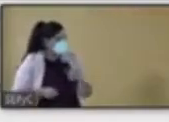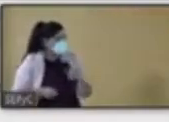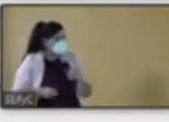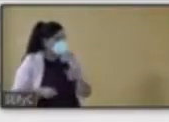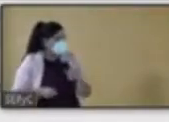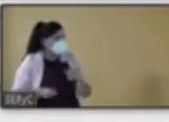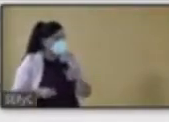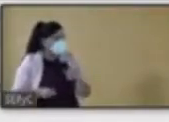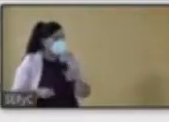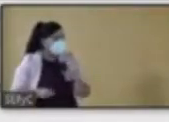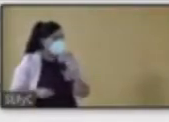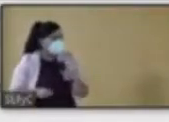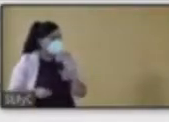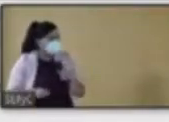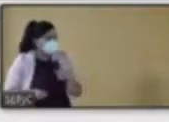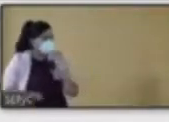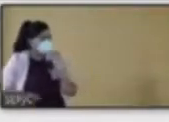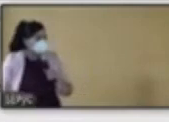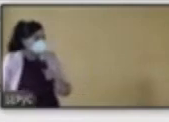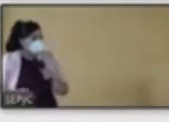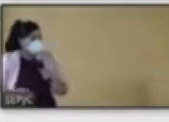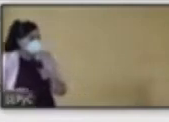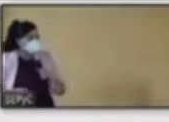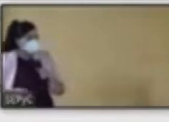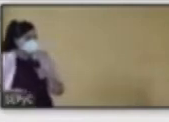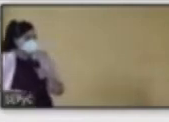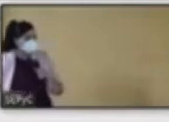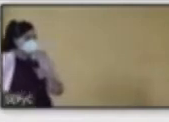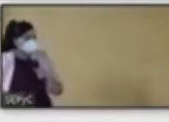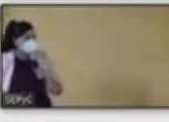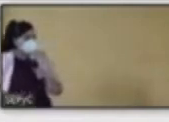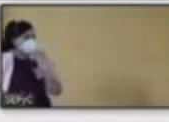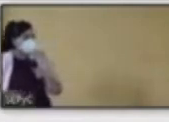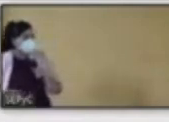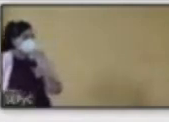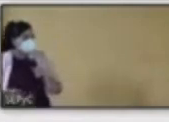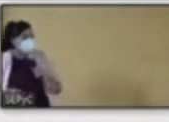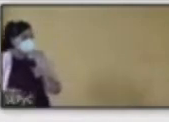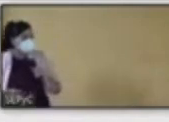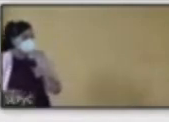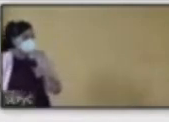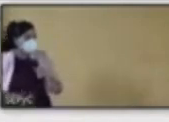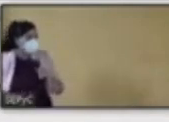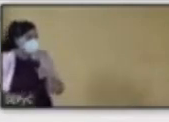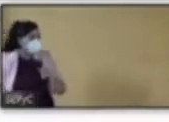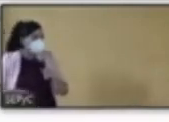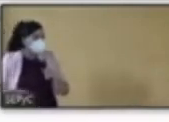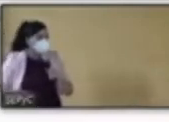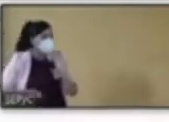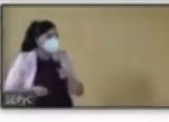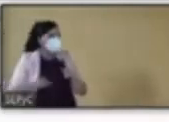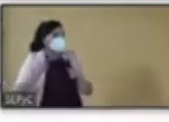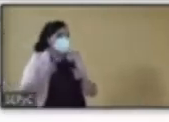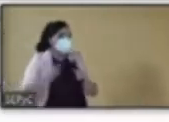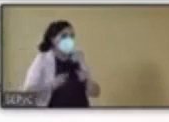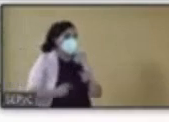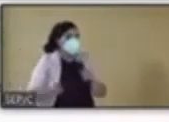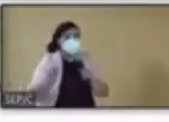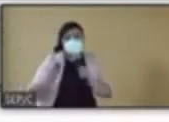Pasamos ahora sí, a partir de esta etapa, de esta pestaña hacia abajo, Comenzamos con la presentación